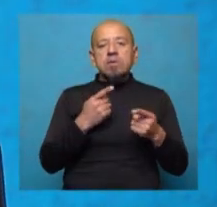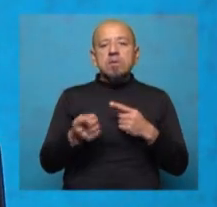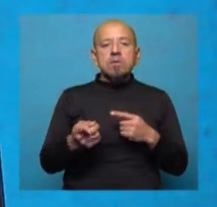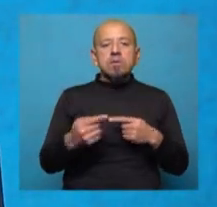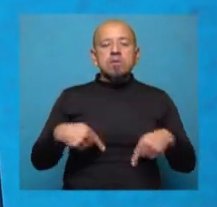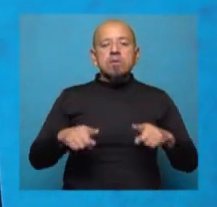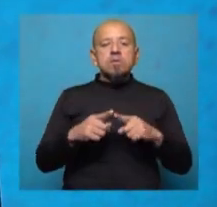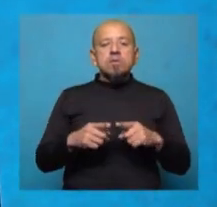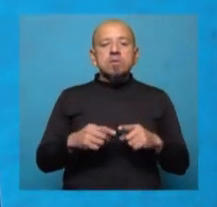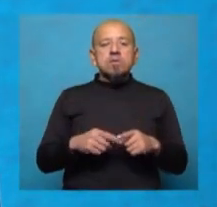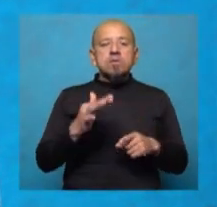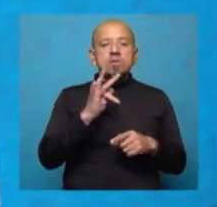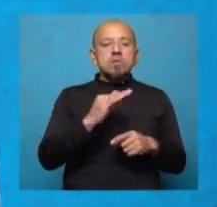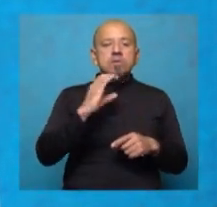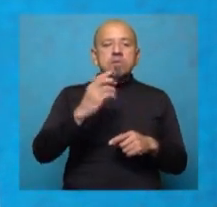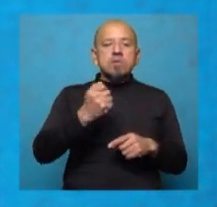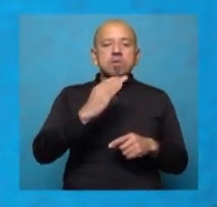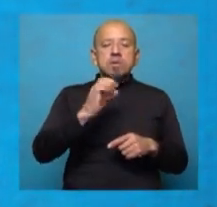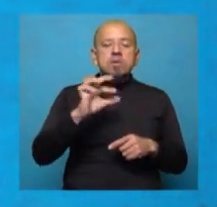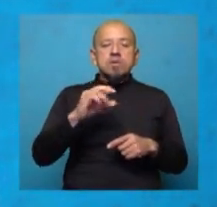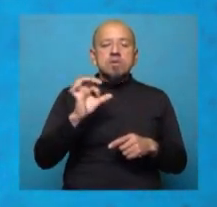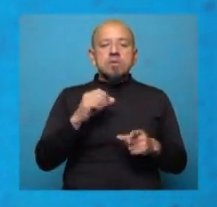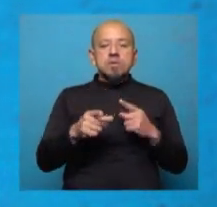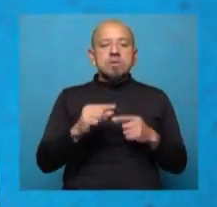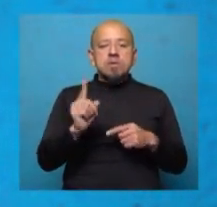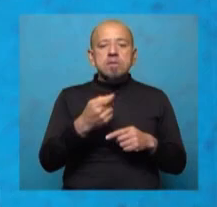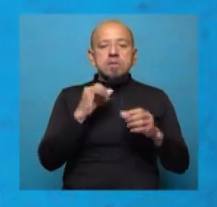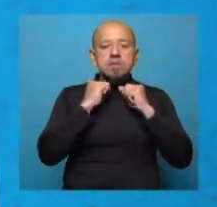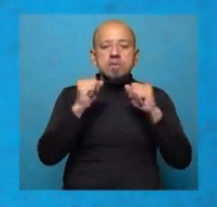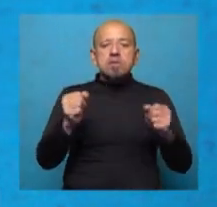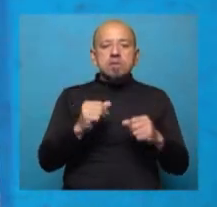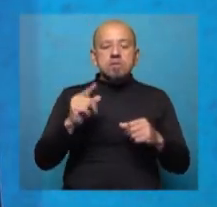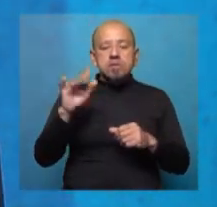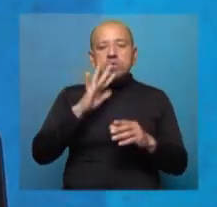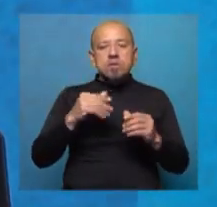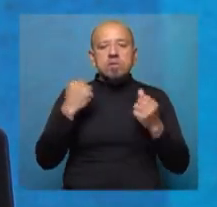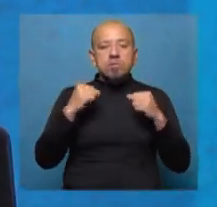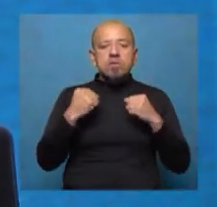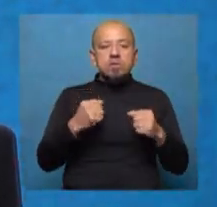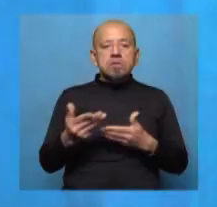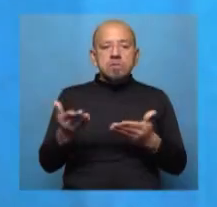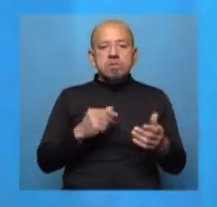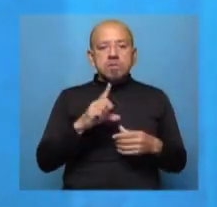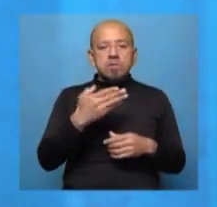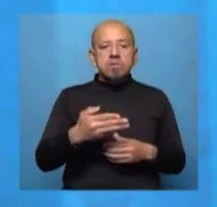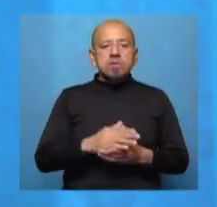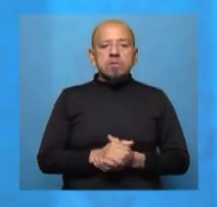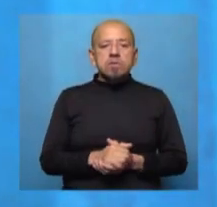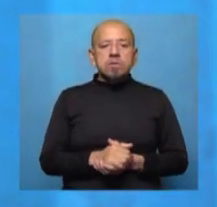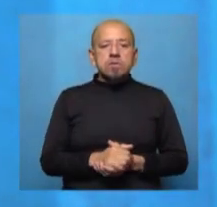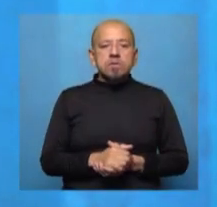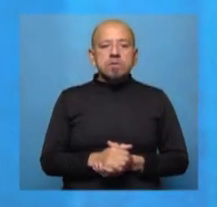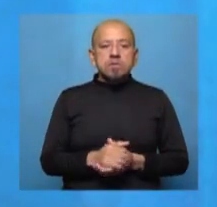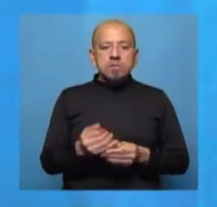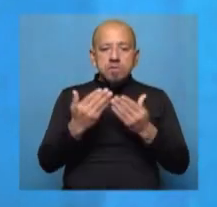B junto a Fernando Cáceres el profesor Fernando Cáceres exsecretario Nacional de deportes Fernando es un gusto recibirte cómoo andas Bienvenido a la bueno Muchas